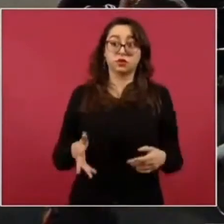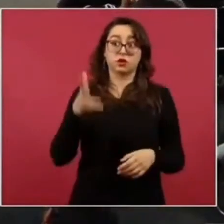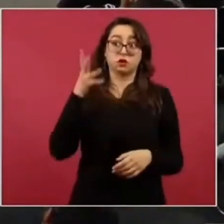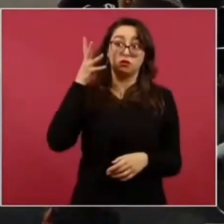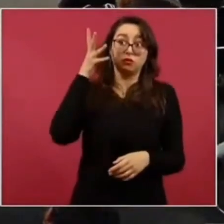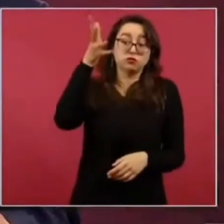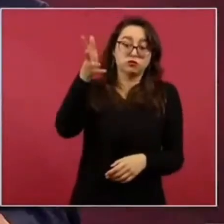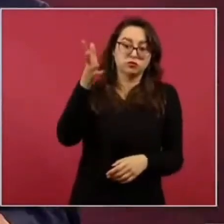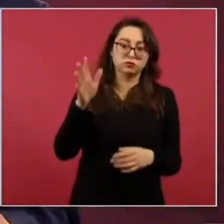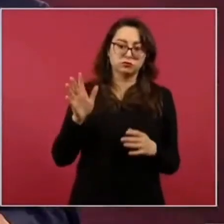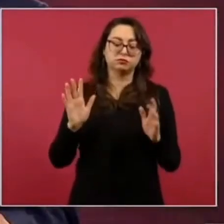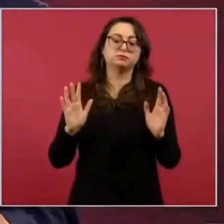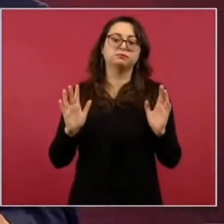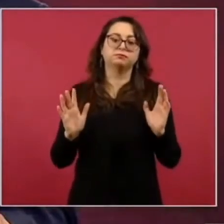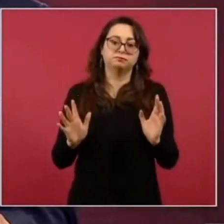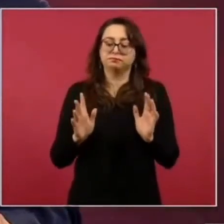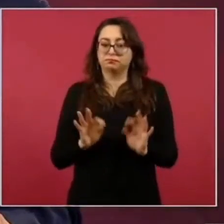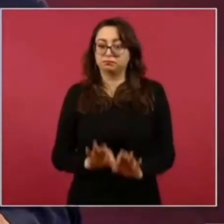construcción